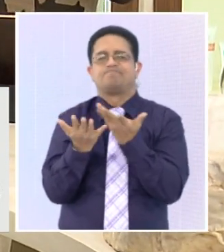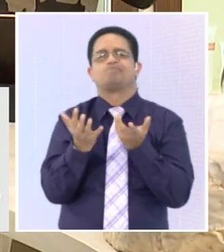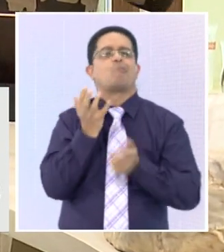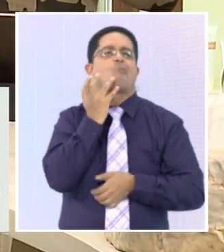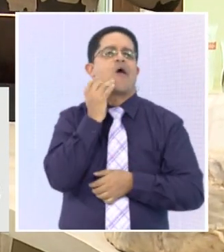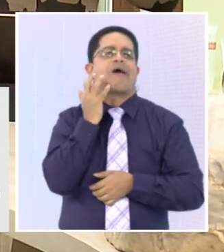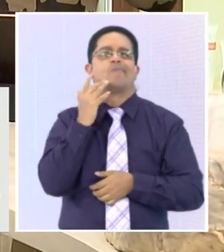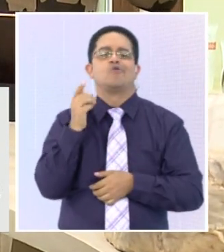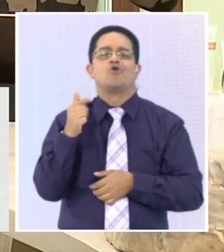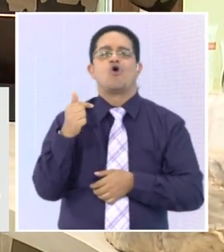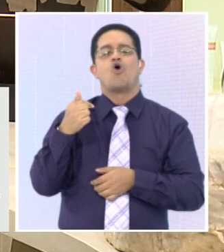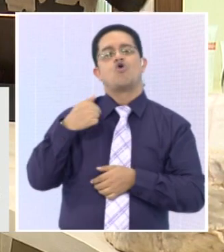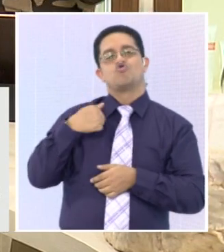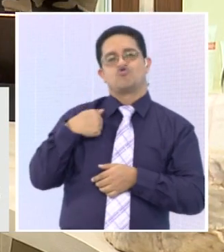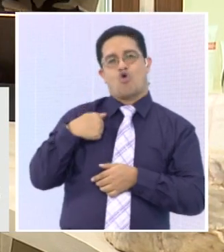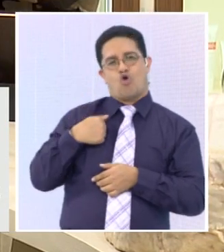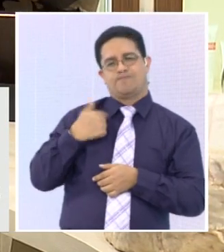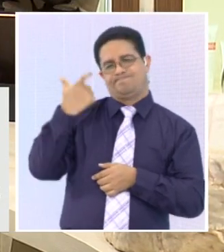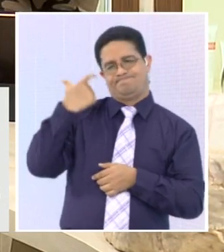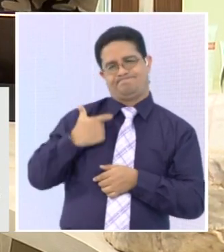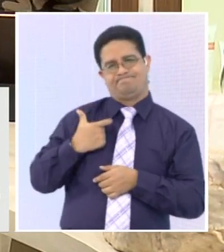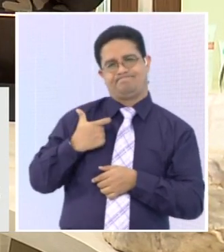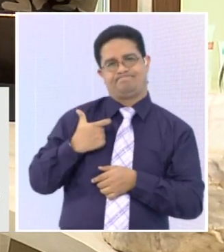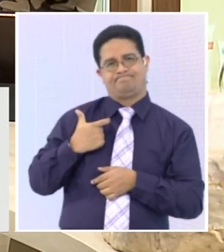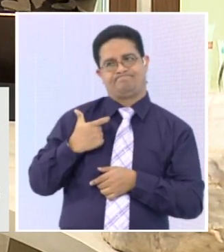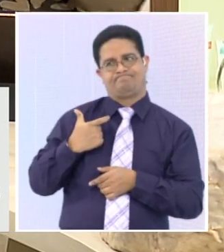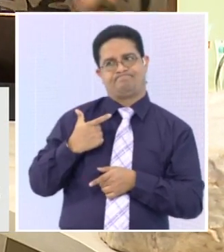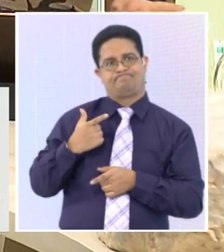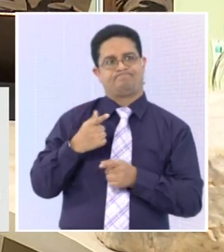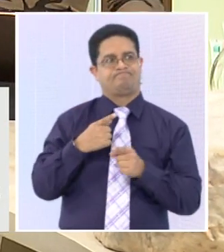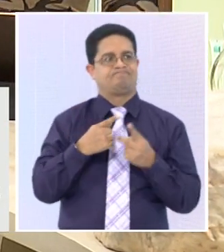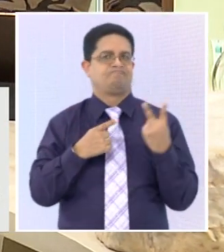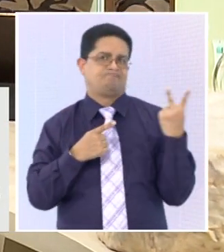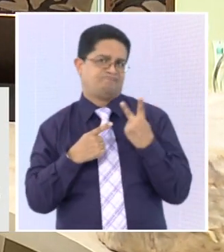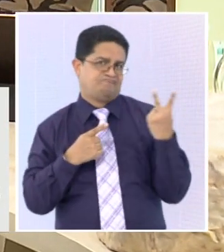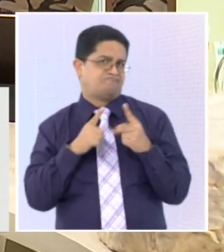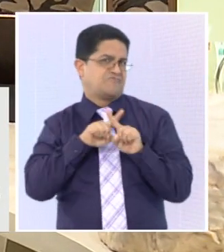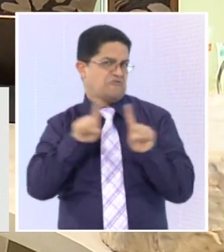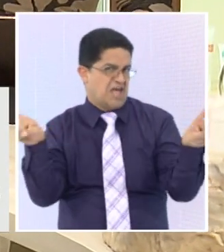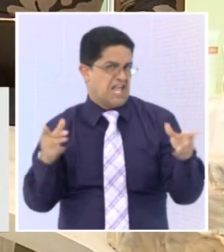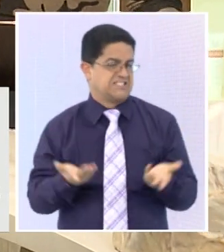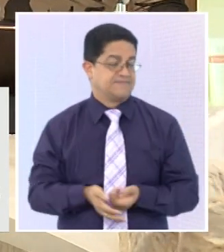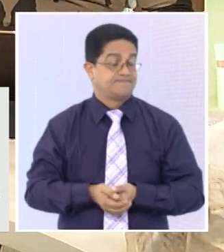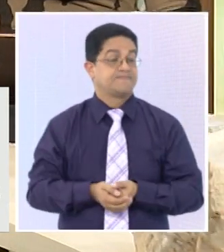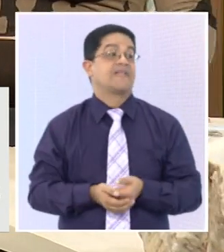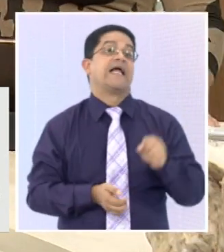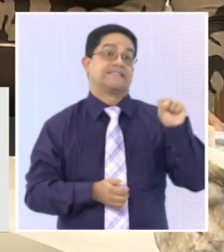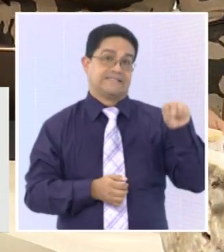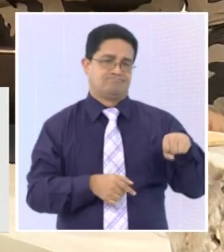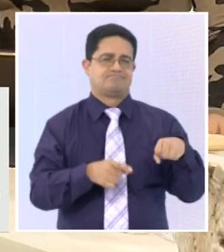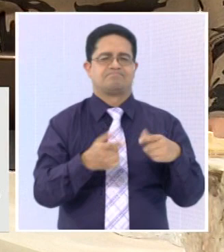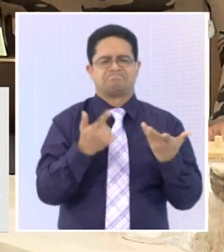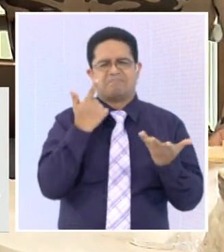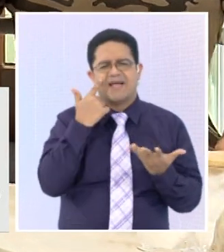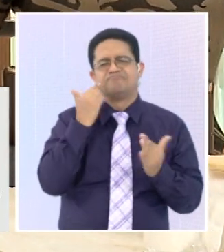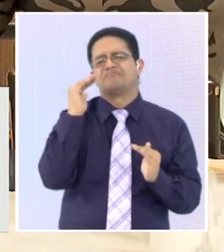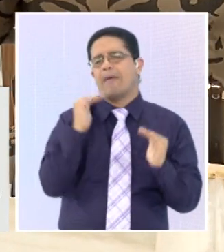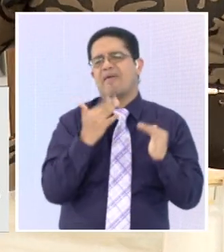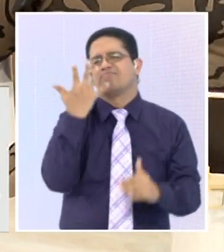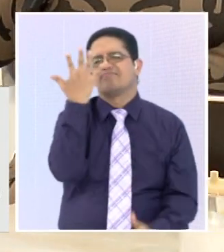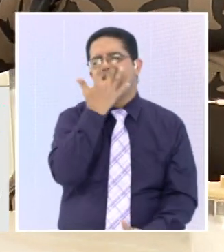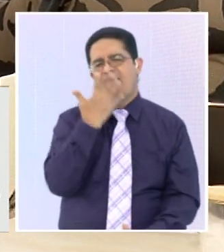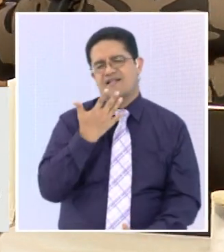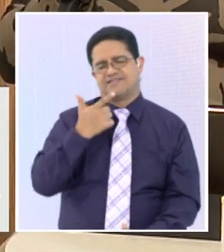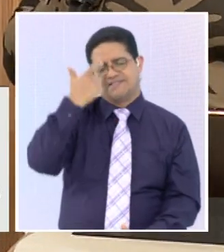la crema que yo voy a utilizar, por ejemplo, en tu caso, que somos pieles diferentes. Sí, bueno, siempre hay que buscar qué características tiene nuestra